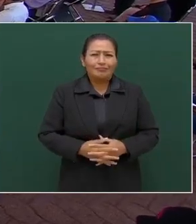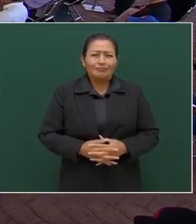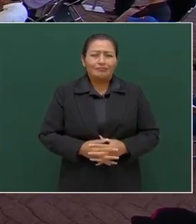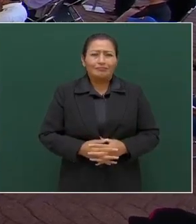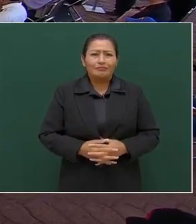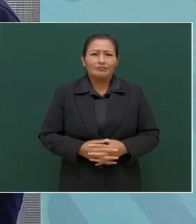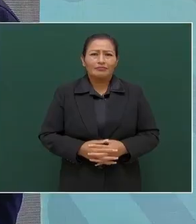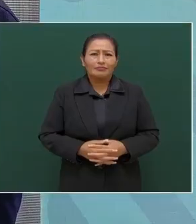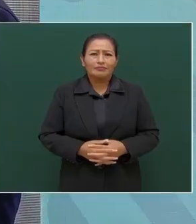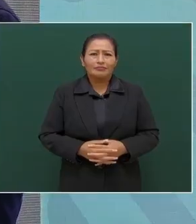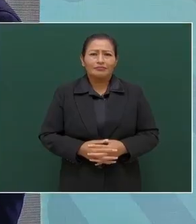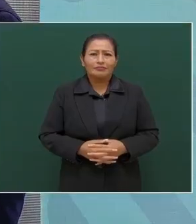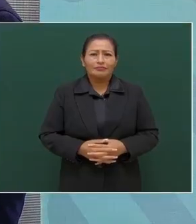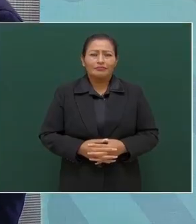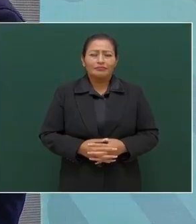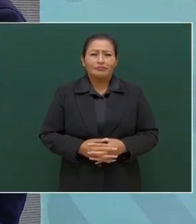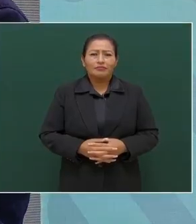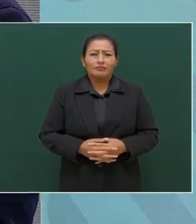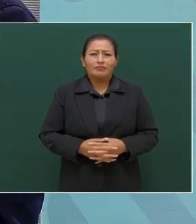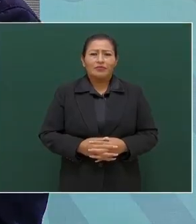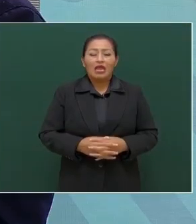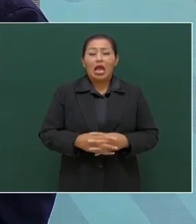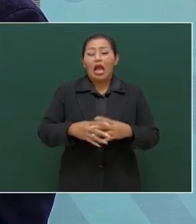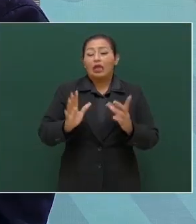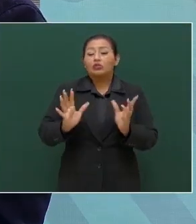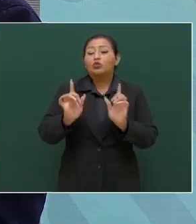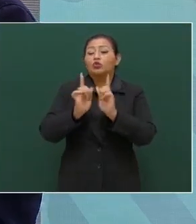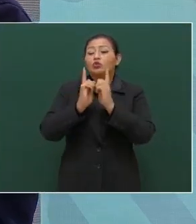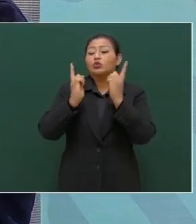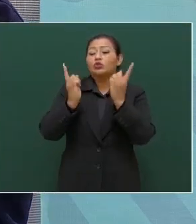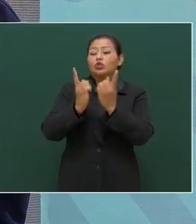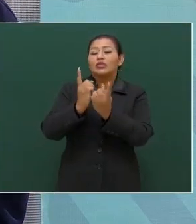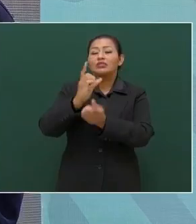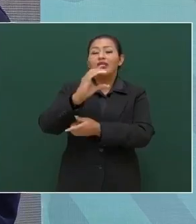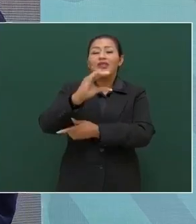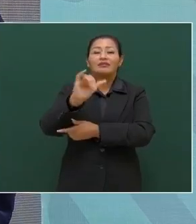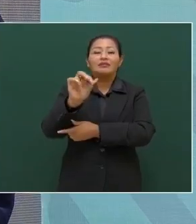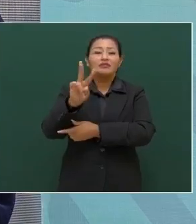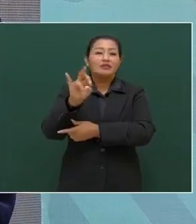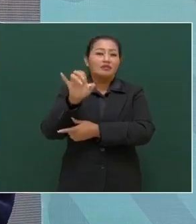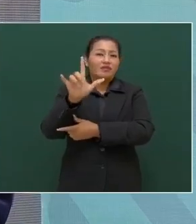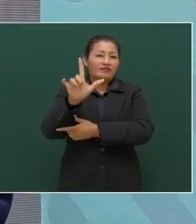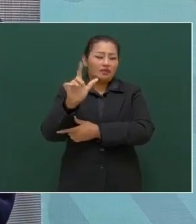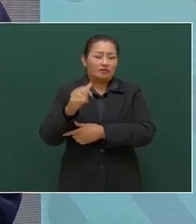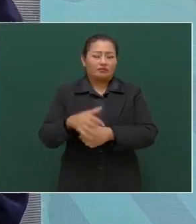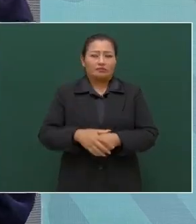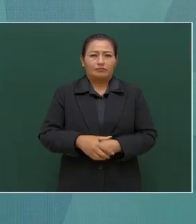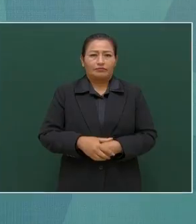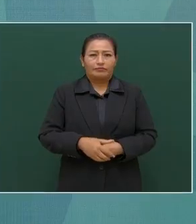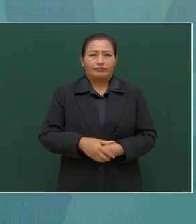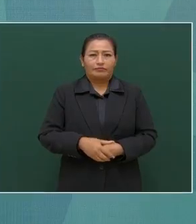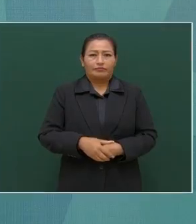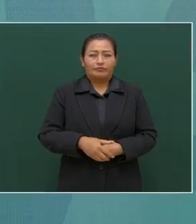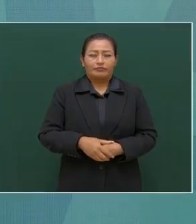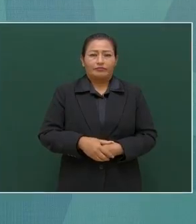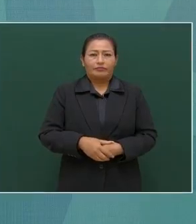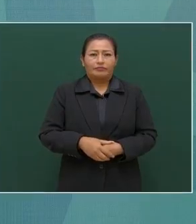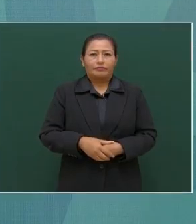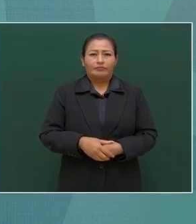con la llamada sociedad civil, que antes se